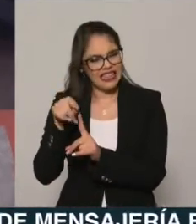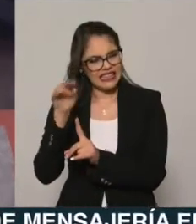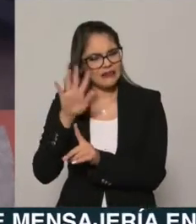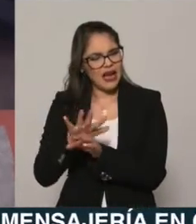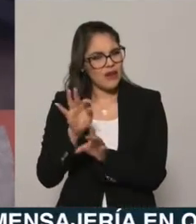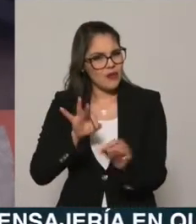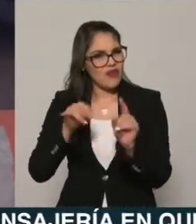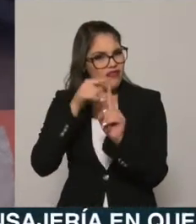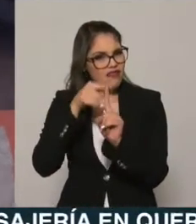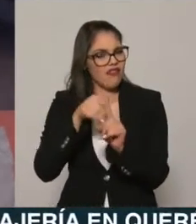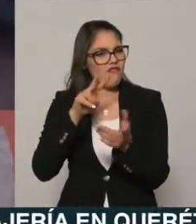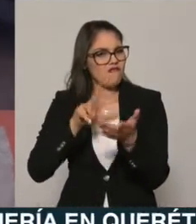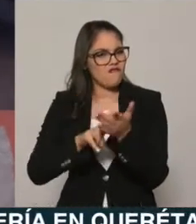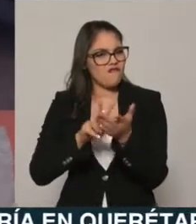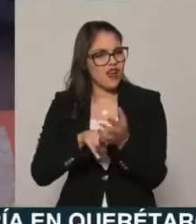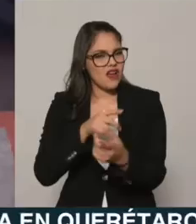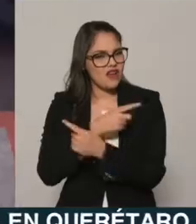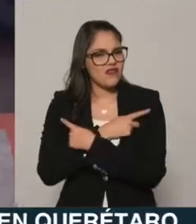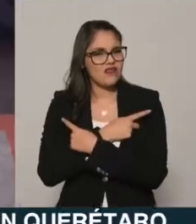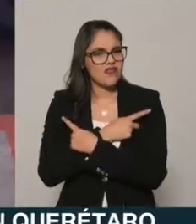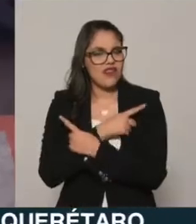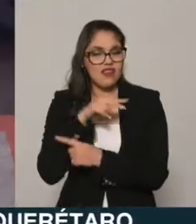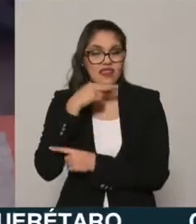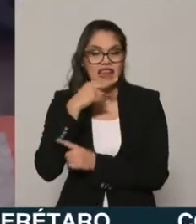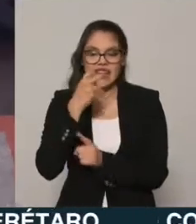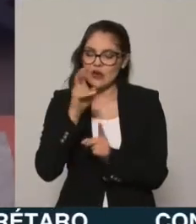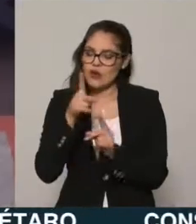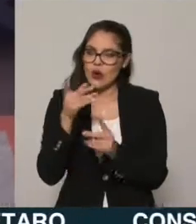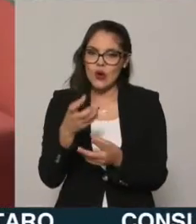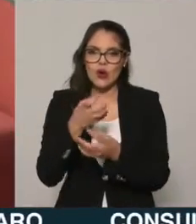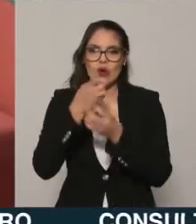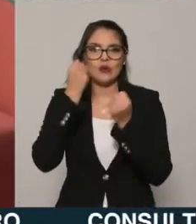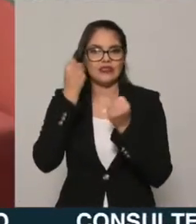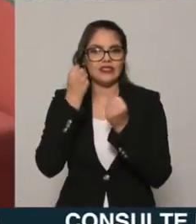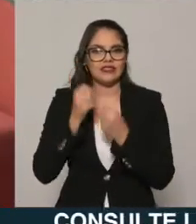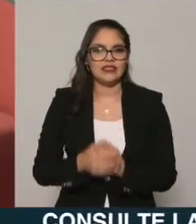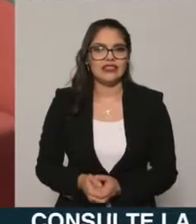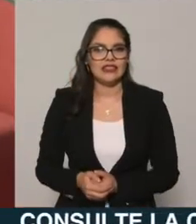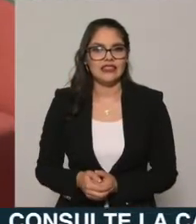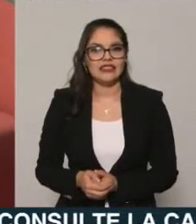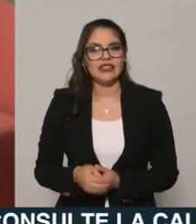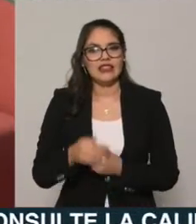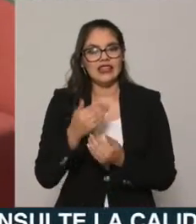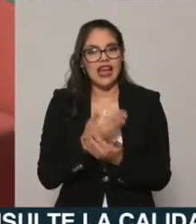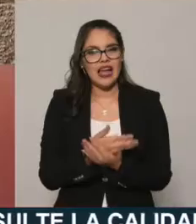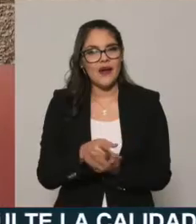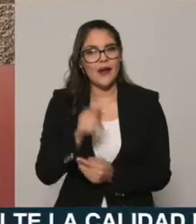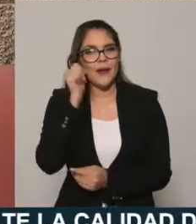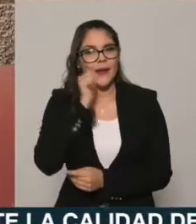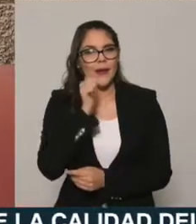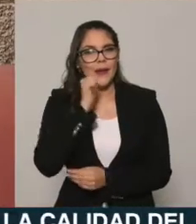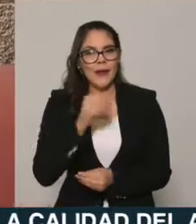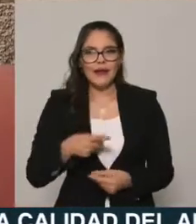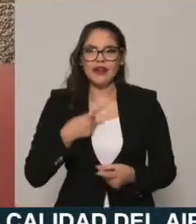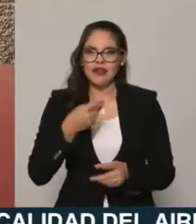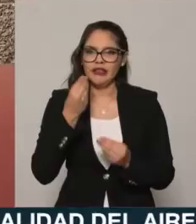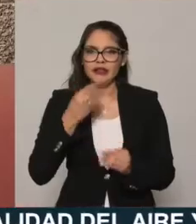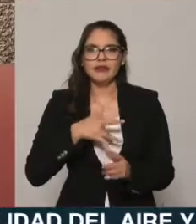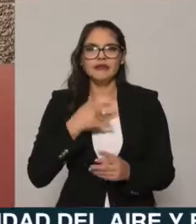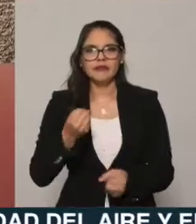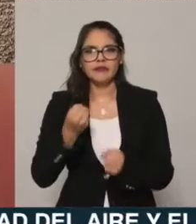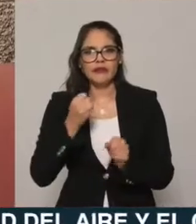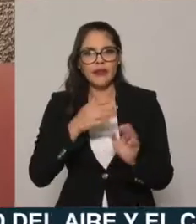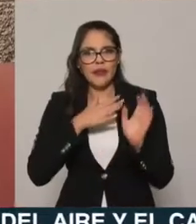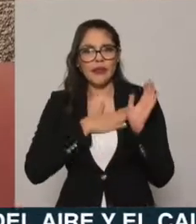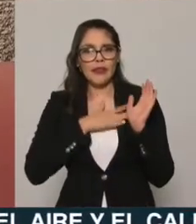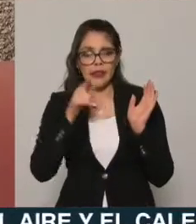y pues eso, o sea, se van a ir muy felices. Y que además decirlo que ustedes lo hacen en la total entrega con este compromiso. Si